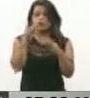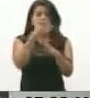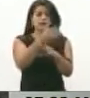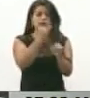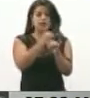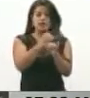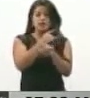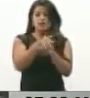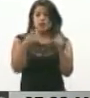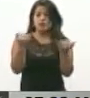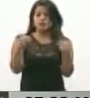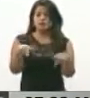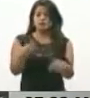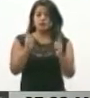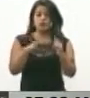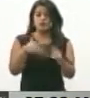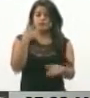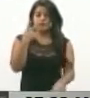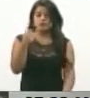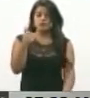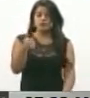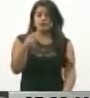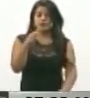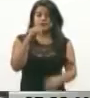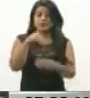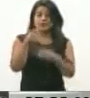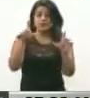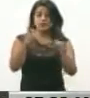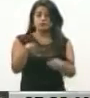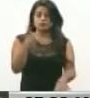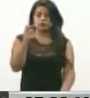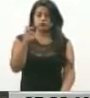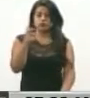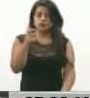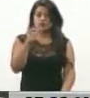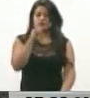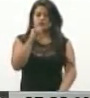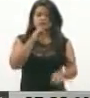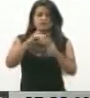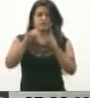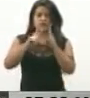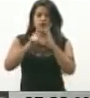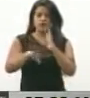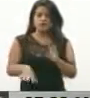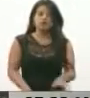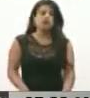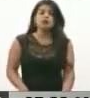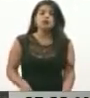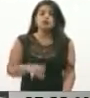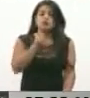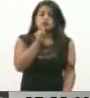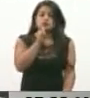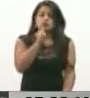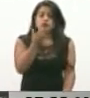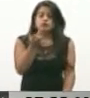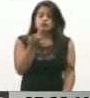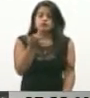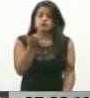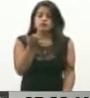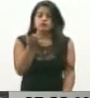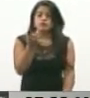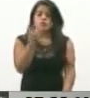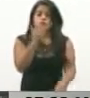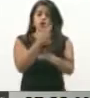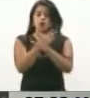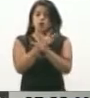pero que ahora lo puedes ver directamente desde el televisor. Información diversa, ¿no? Información que va desde los